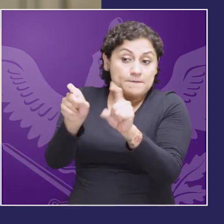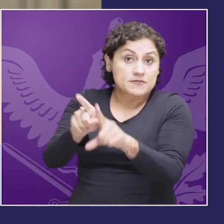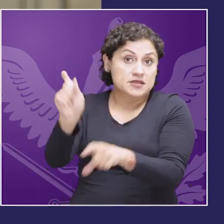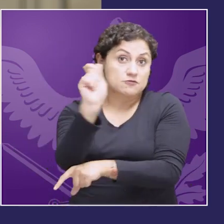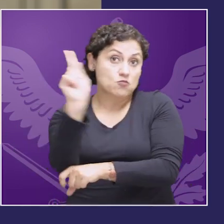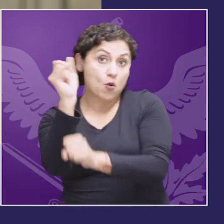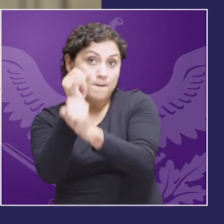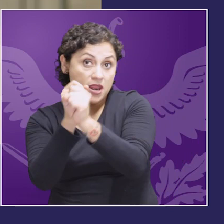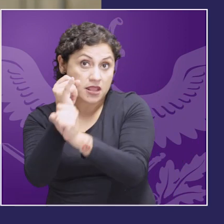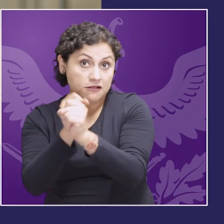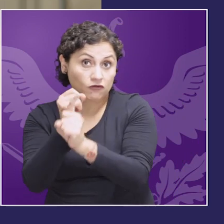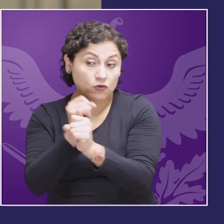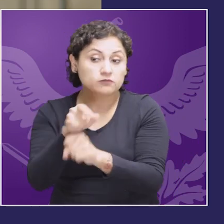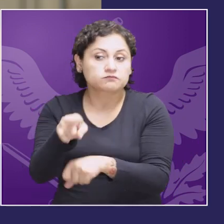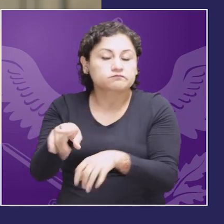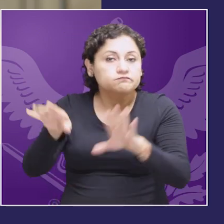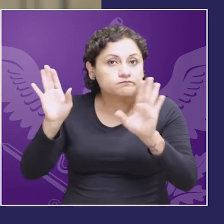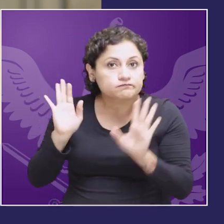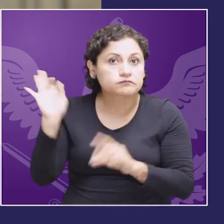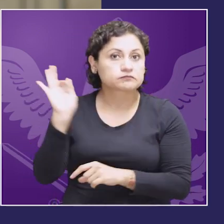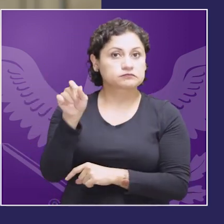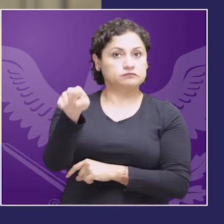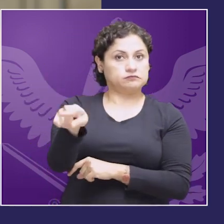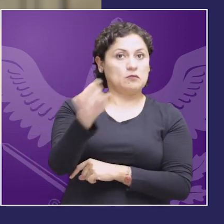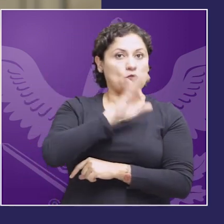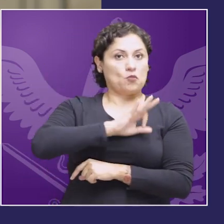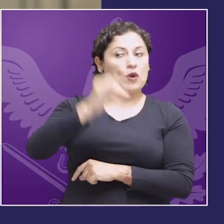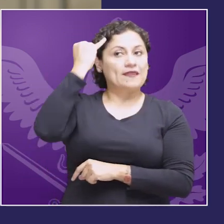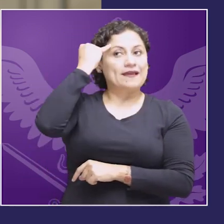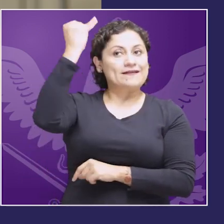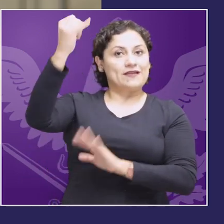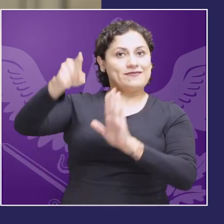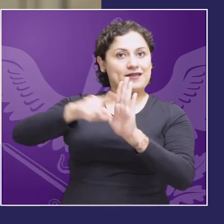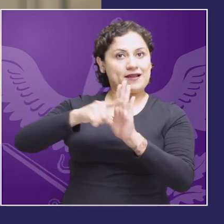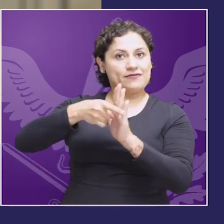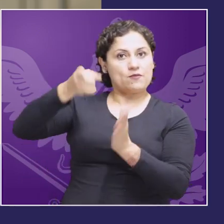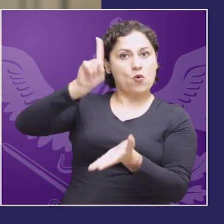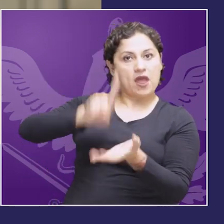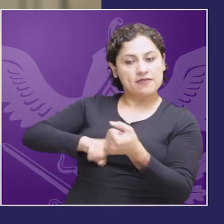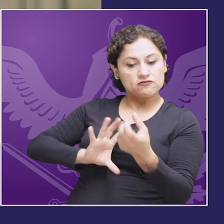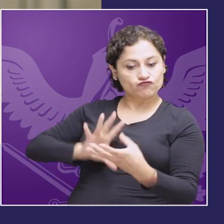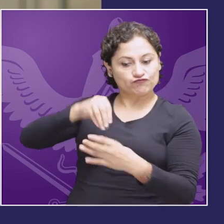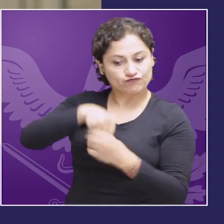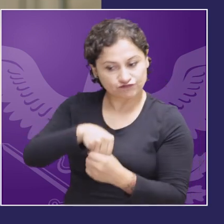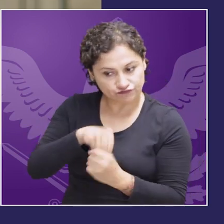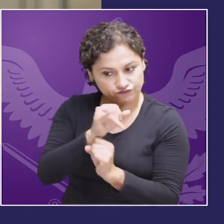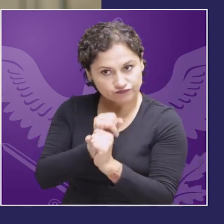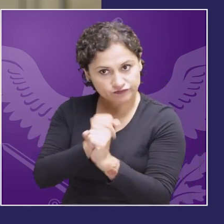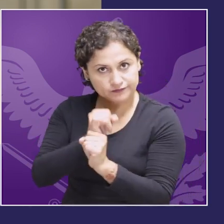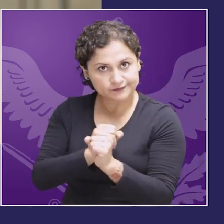el fondo en la prueba del perito, porque el perito efectivamente nos puede estar pasando estereotipos, y